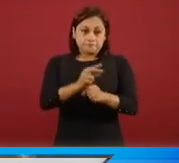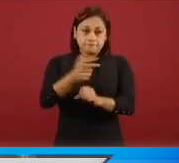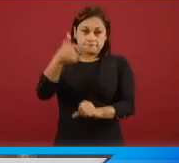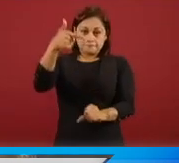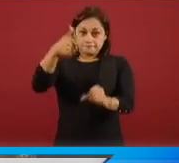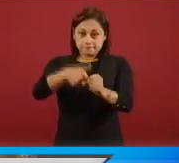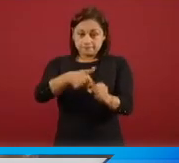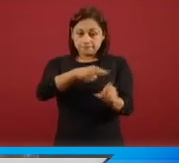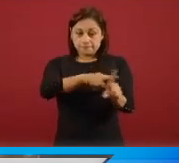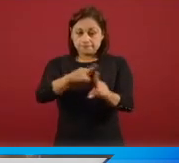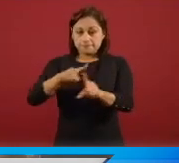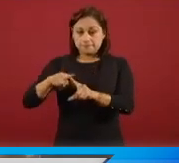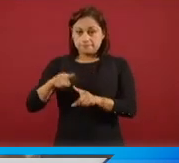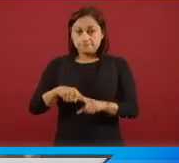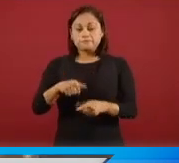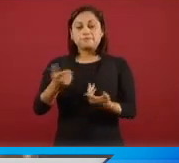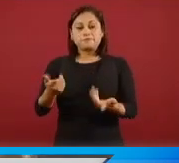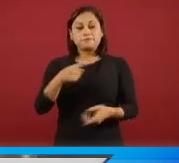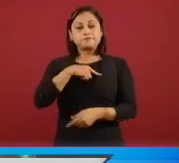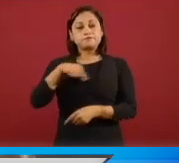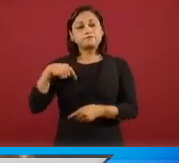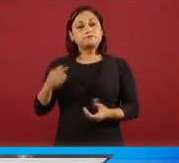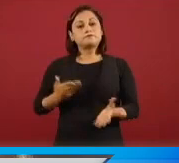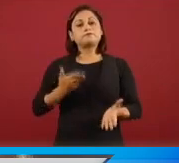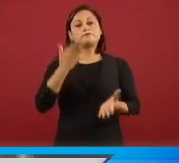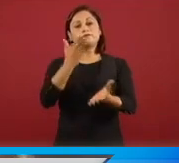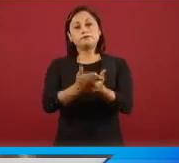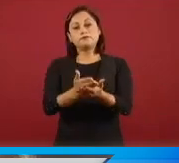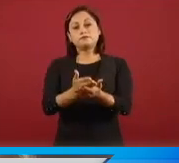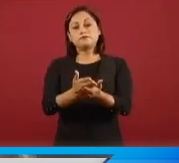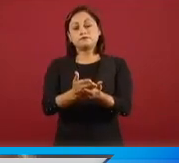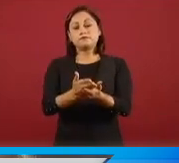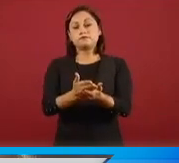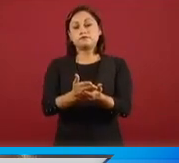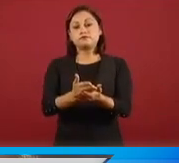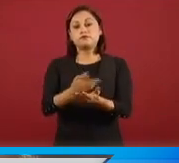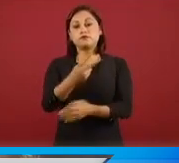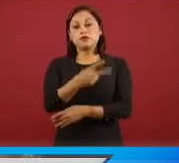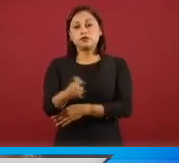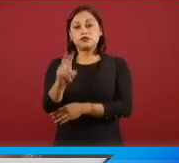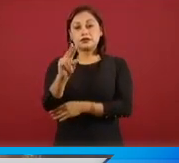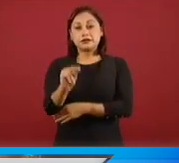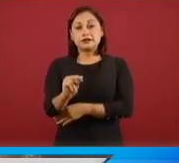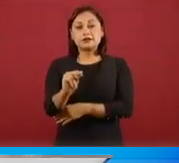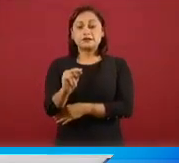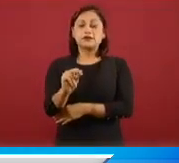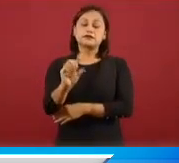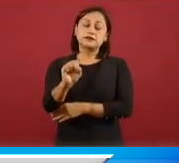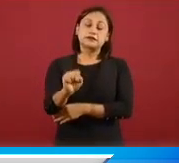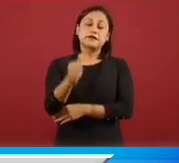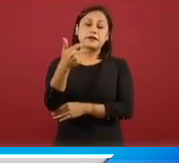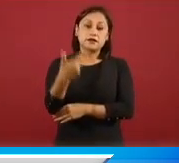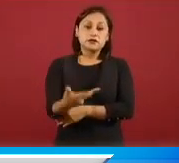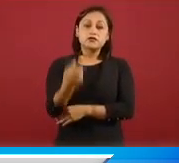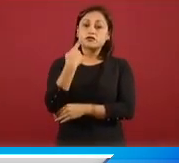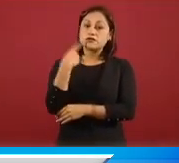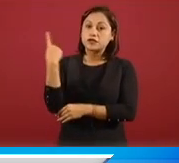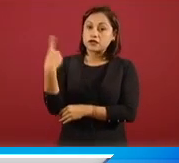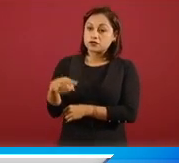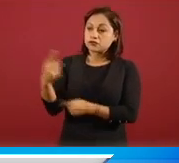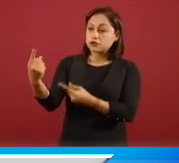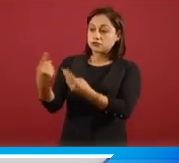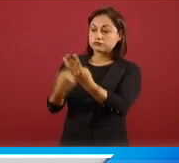litro de gasolina del 21 al 27 de noviembre con precio alto gasolina regular marca chevron a 20 puntos 54